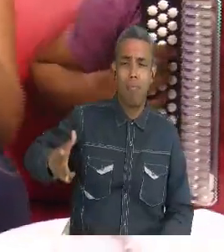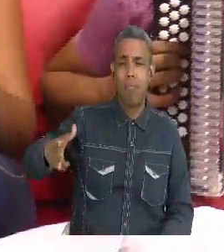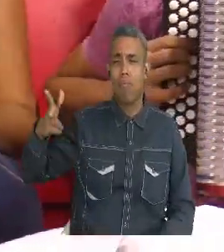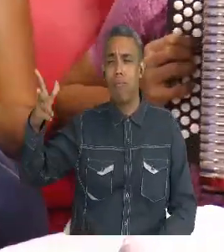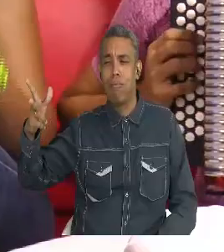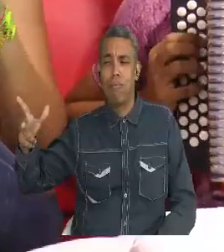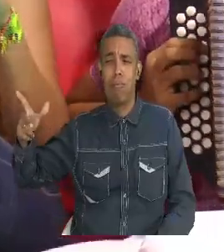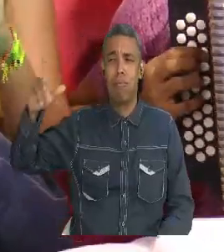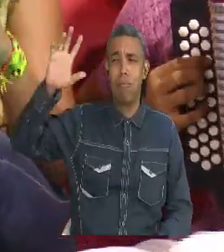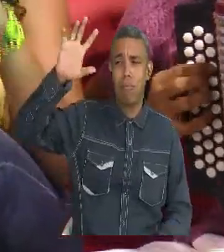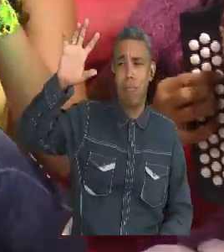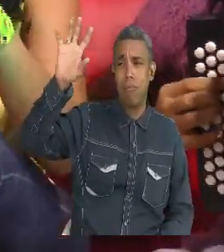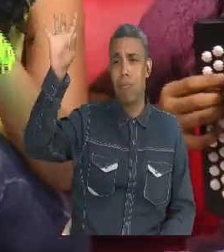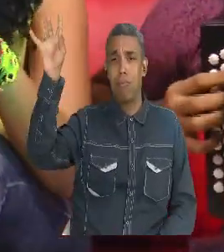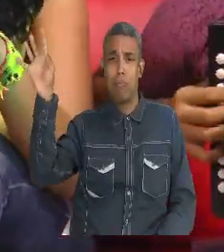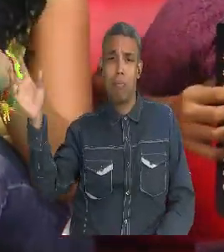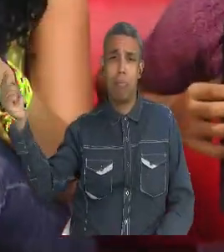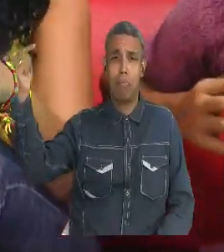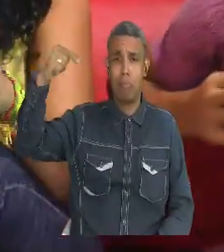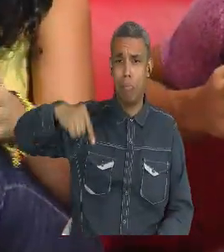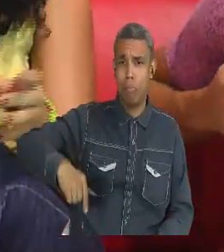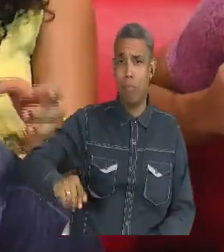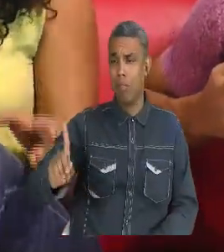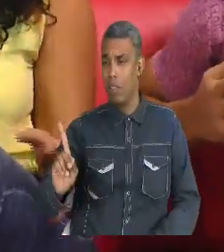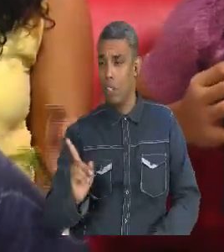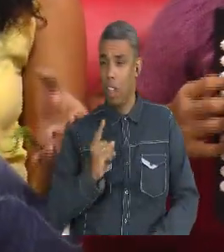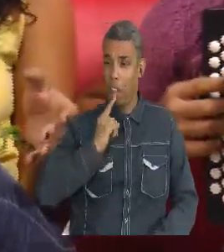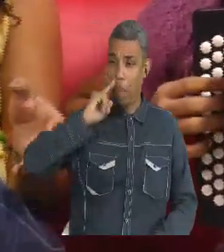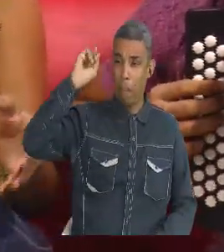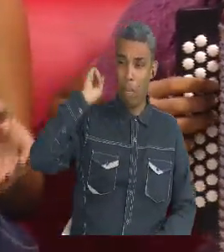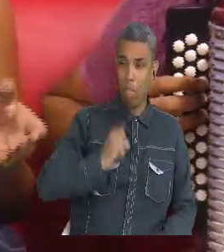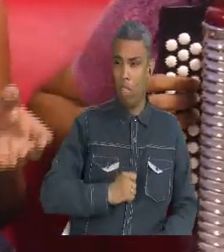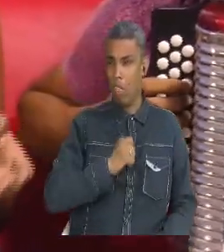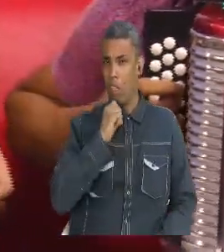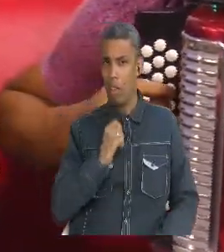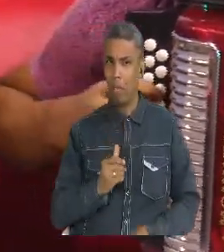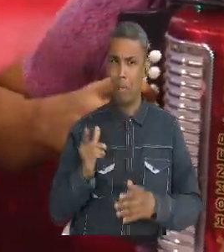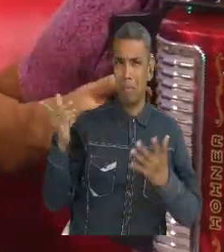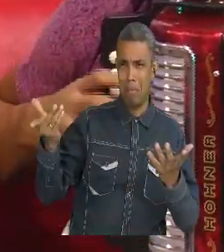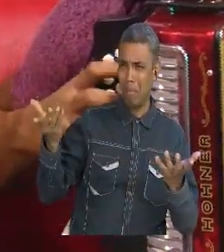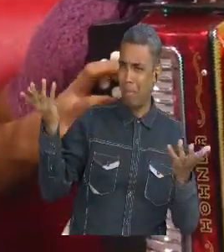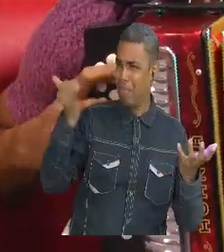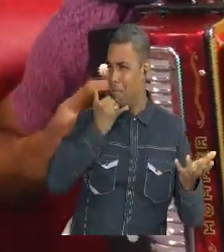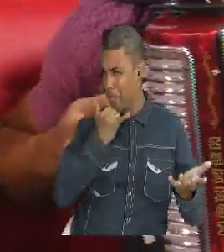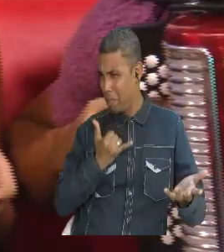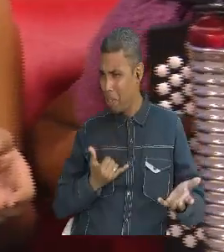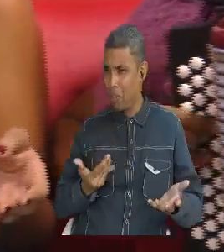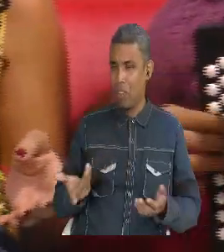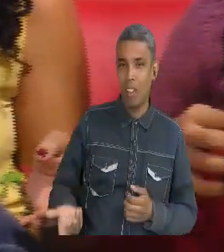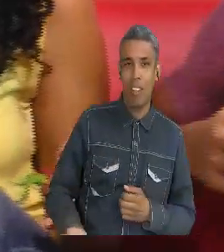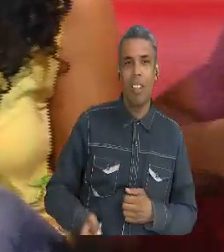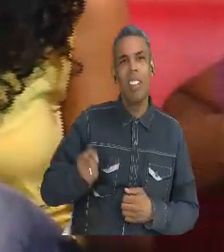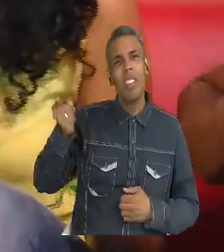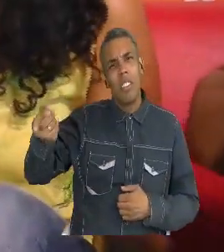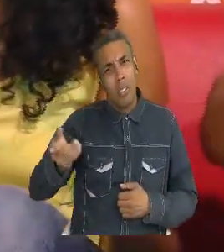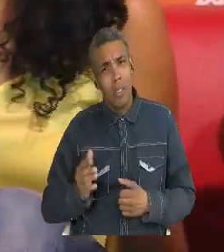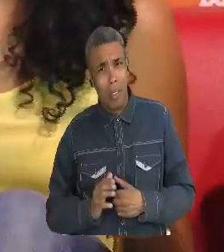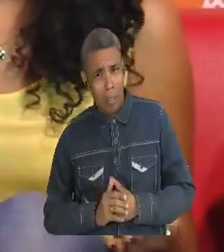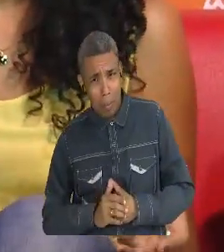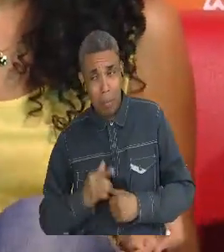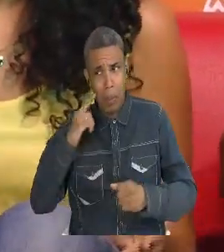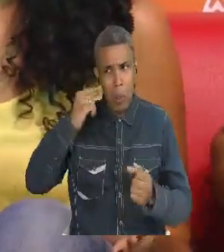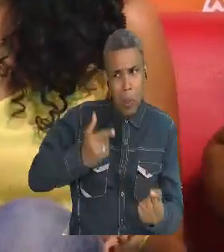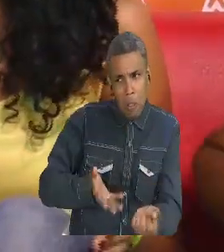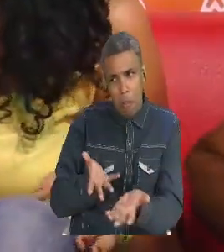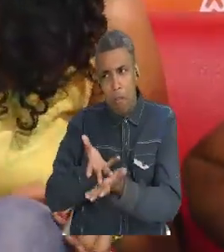hablar. Entonces le dije, si tú eres de pueblo, las nuevas costumbres tú debes cambiar. Pero me parece que oyó mis